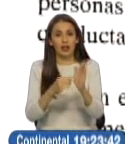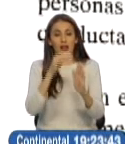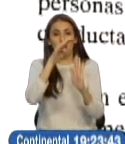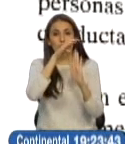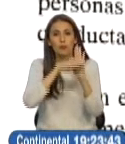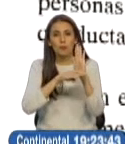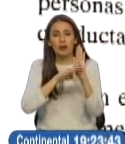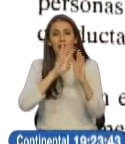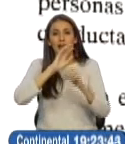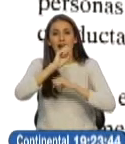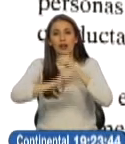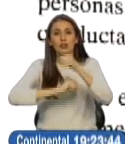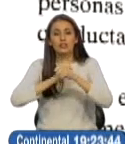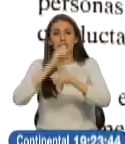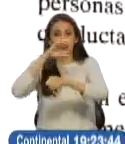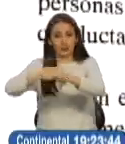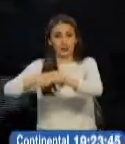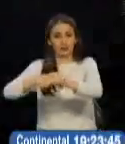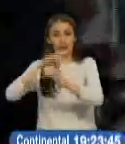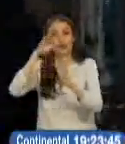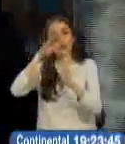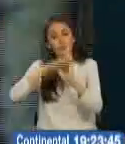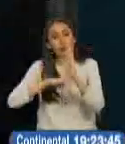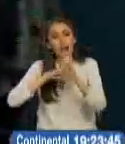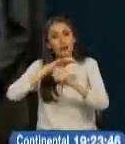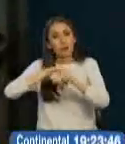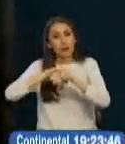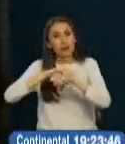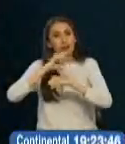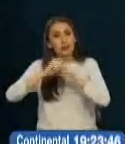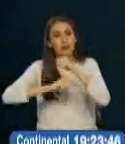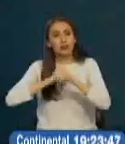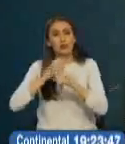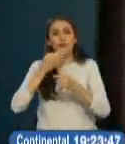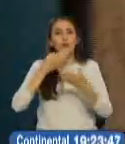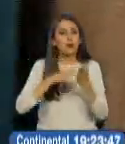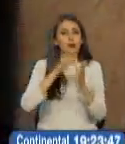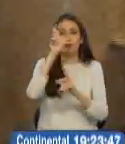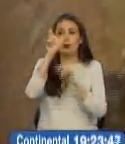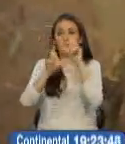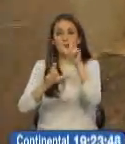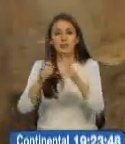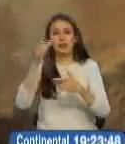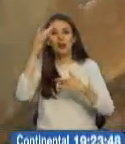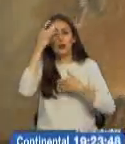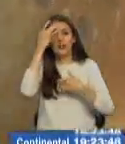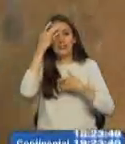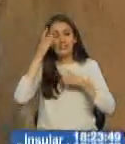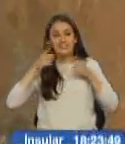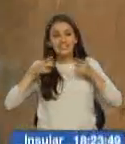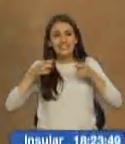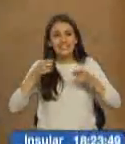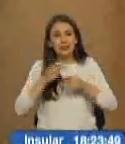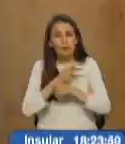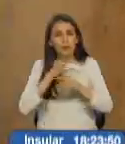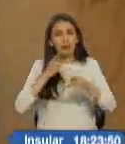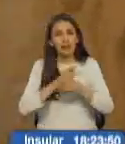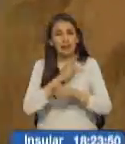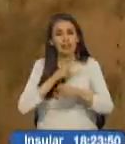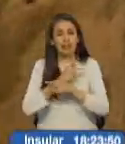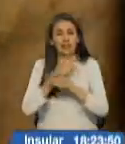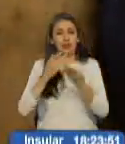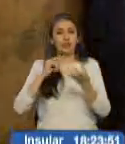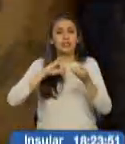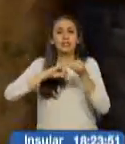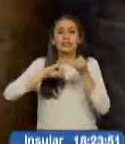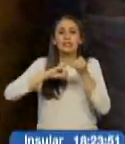de penas a los privados de la libertad. Uno, en los casos de personas con enfermedades catastróficas o de alta complejidad que se considere